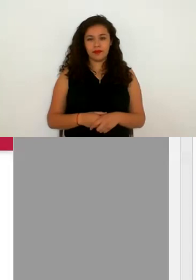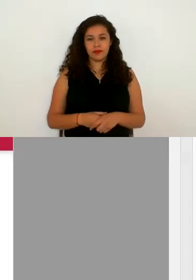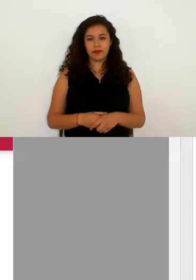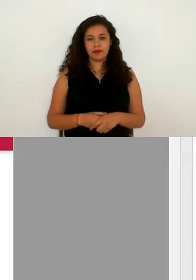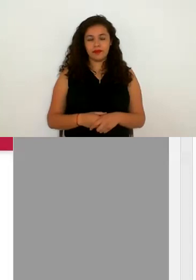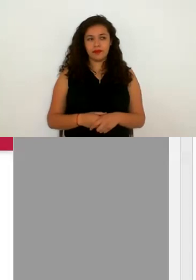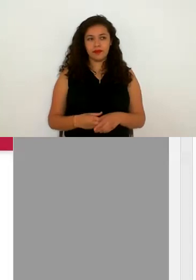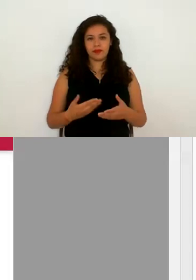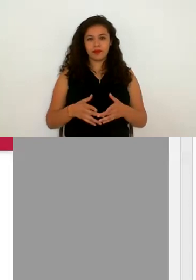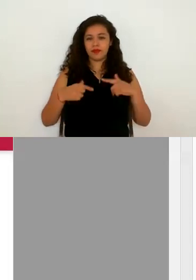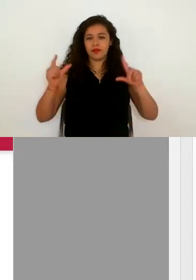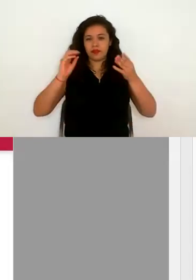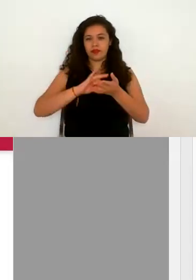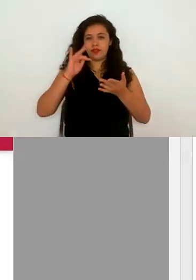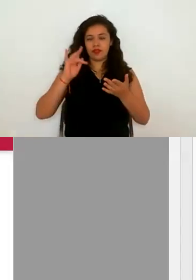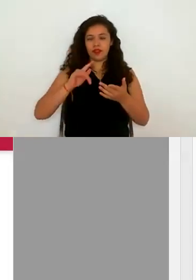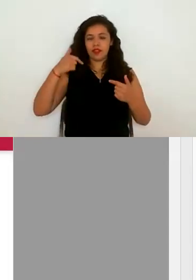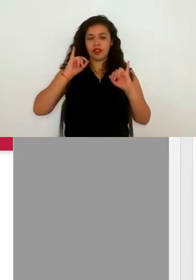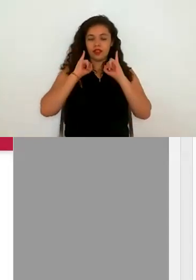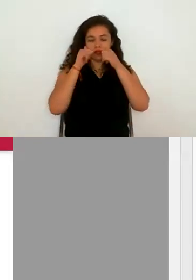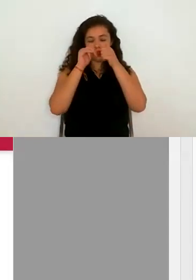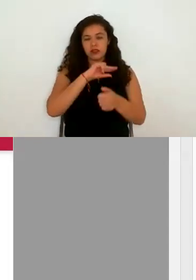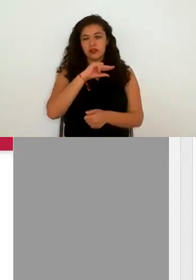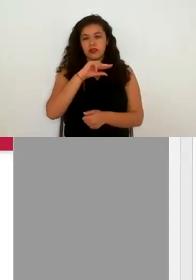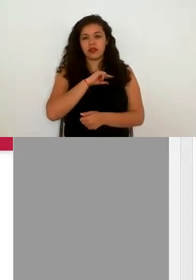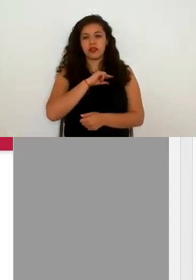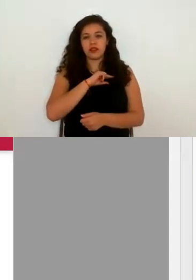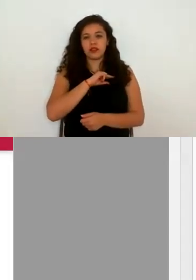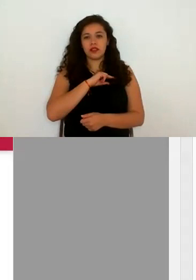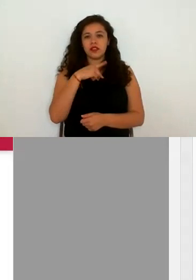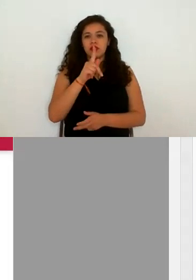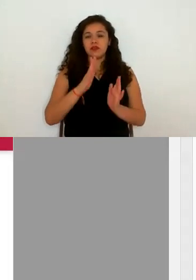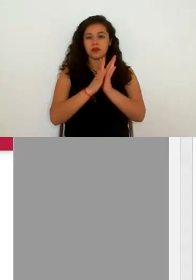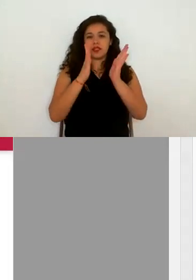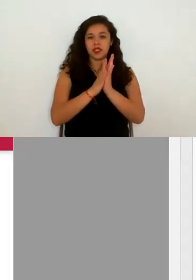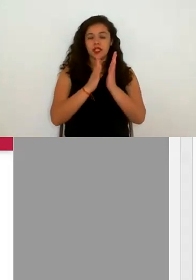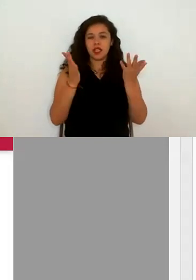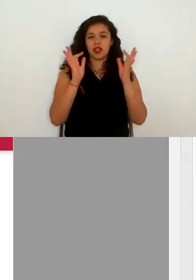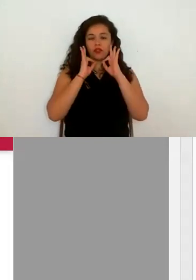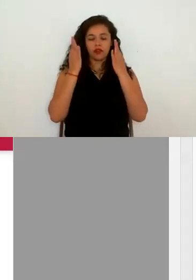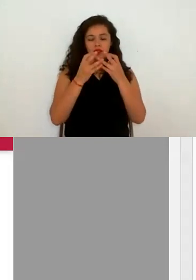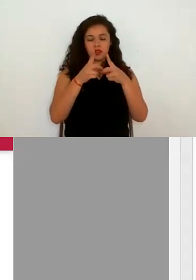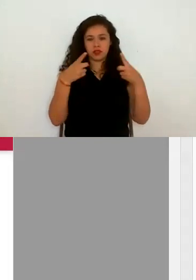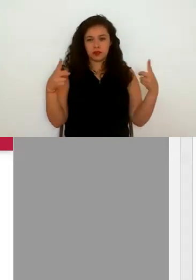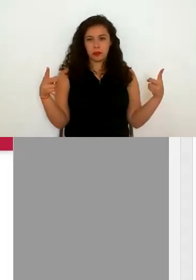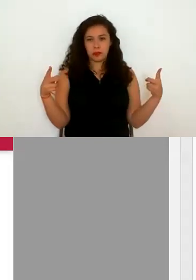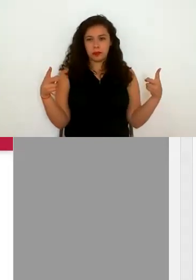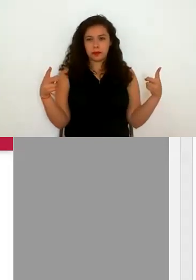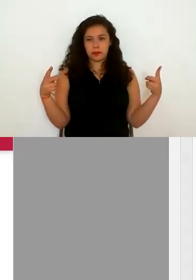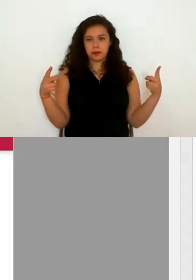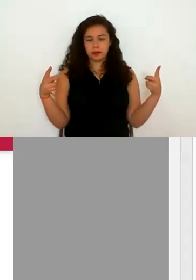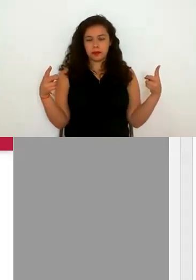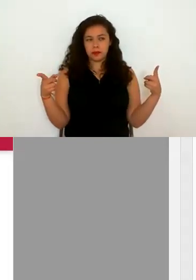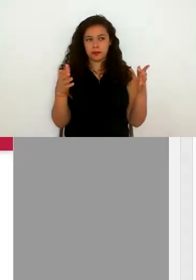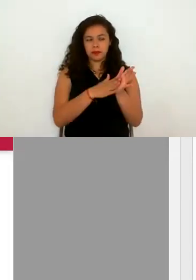Le estamos proyectando el agradecimiento por parte de la Junta de Asistencia Privada por su participación en la sesión de desarrollo,